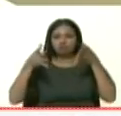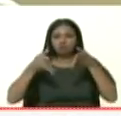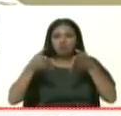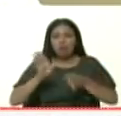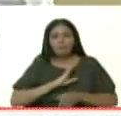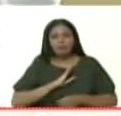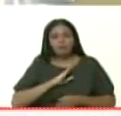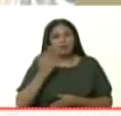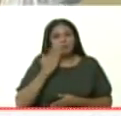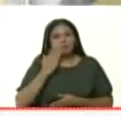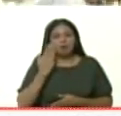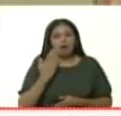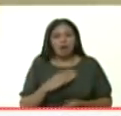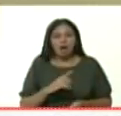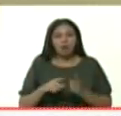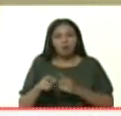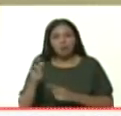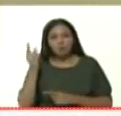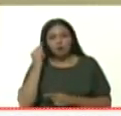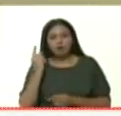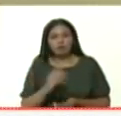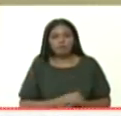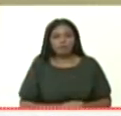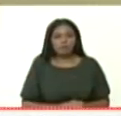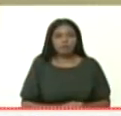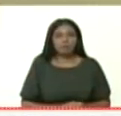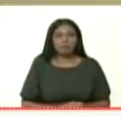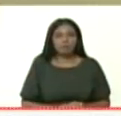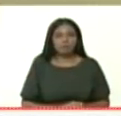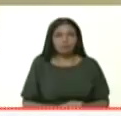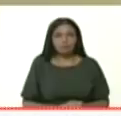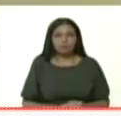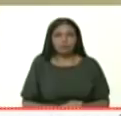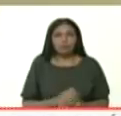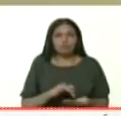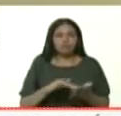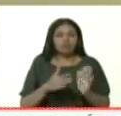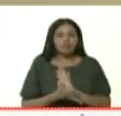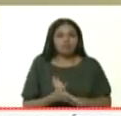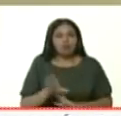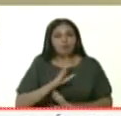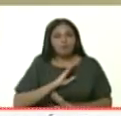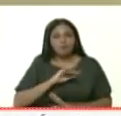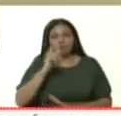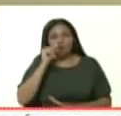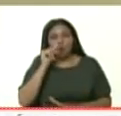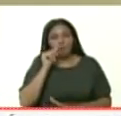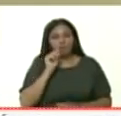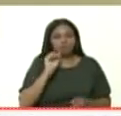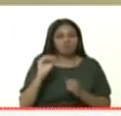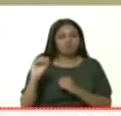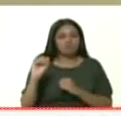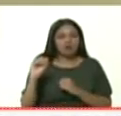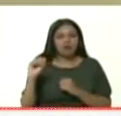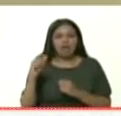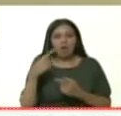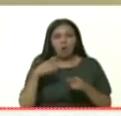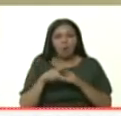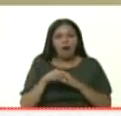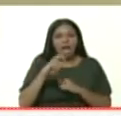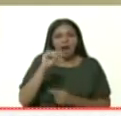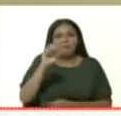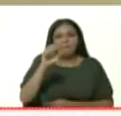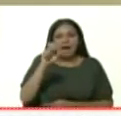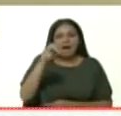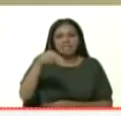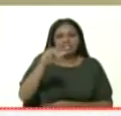propia mujer, alguna mujer, que el propio hombre, sin negar el machismo, pues, como una de